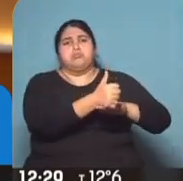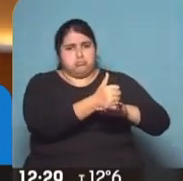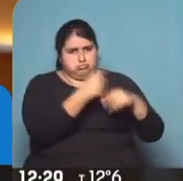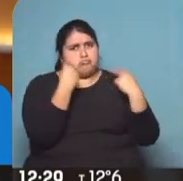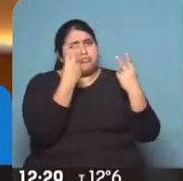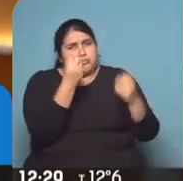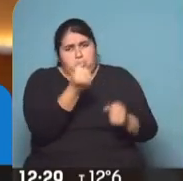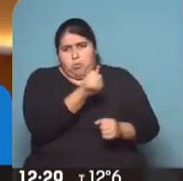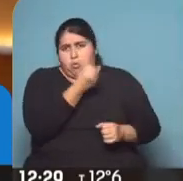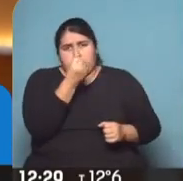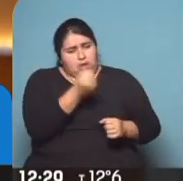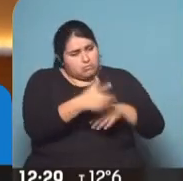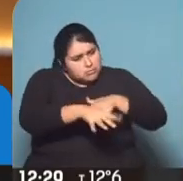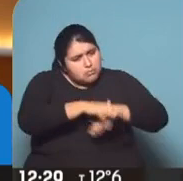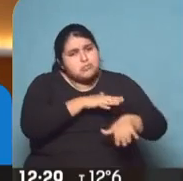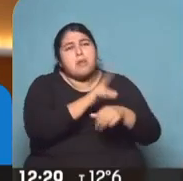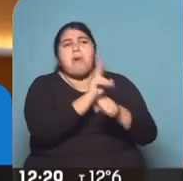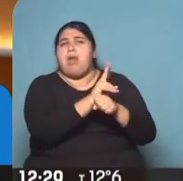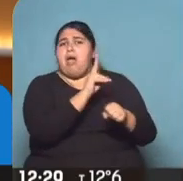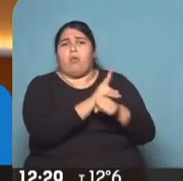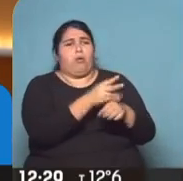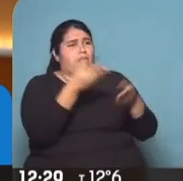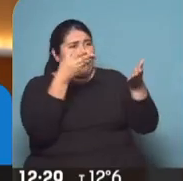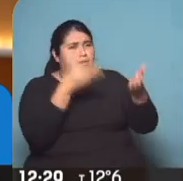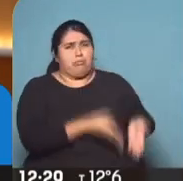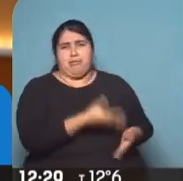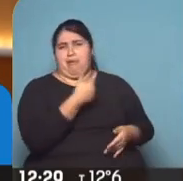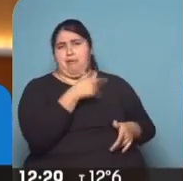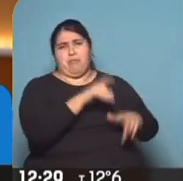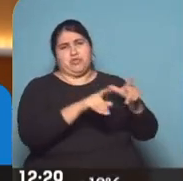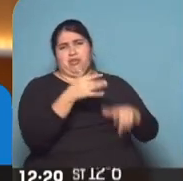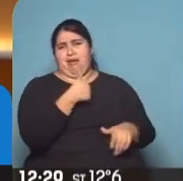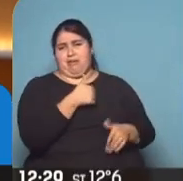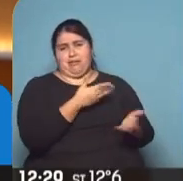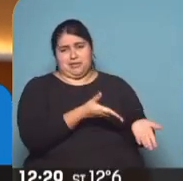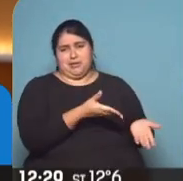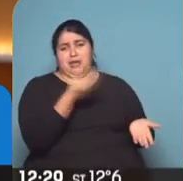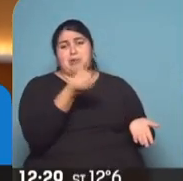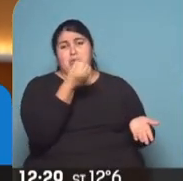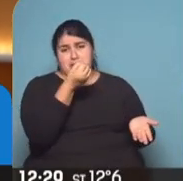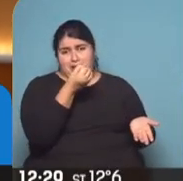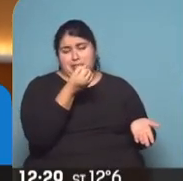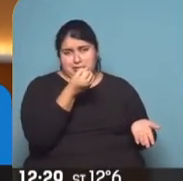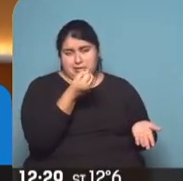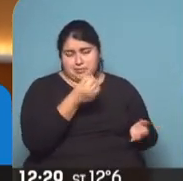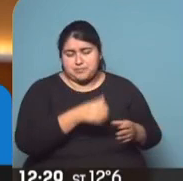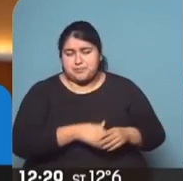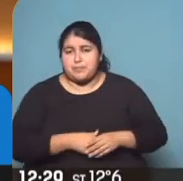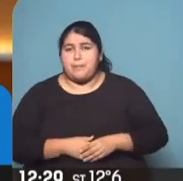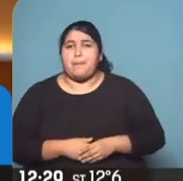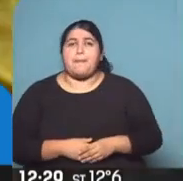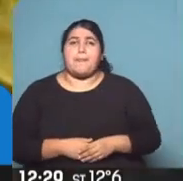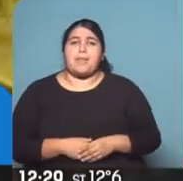fundamental para cuidar los intereses de los argentinos porque los intereses nuestros los intereses de la gente que está con nosotros